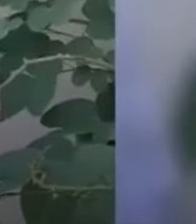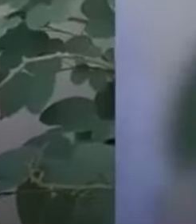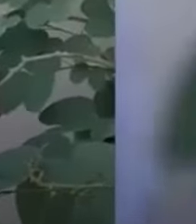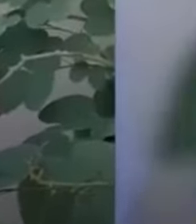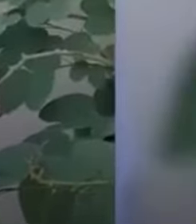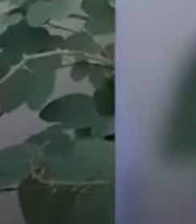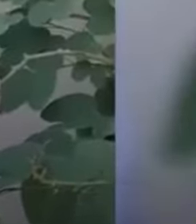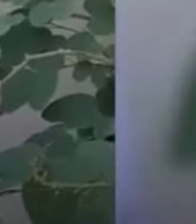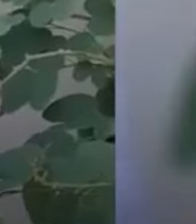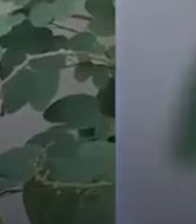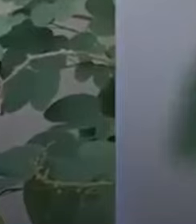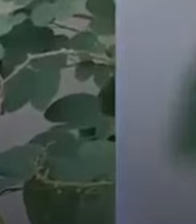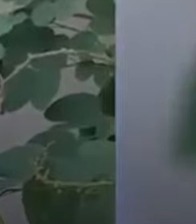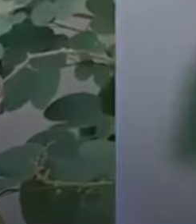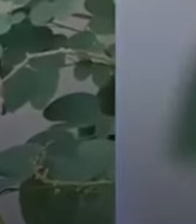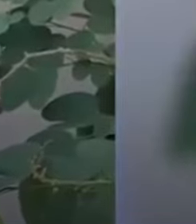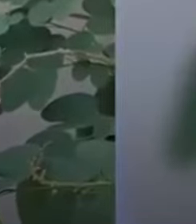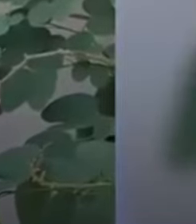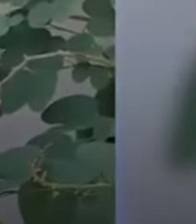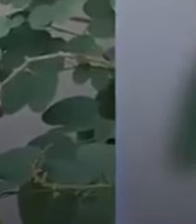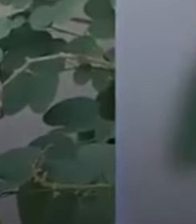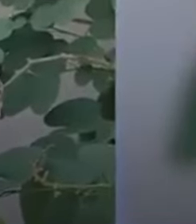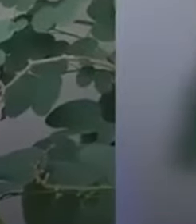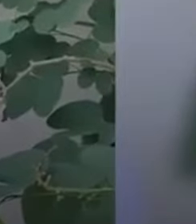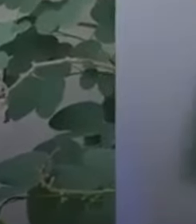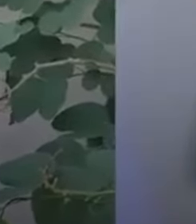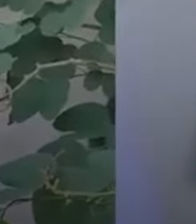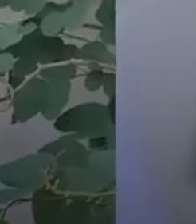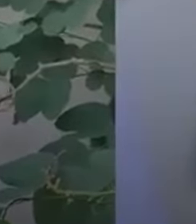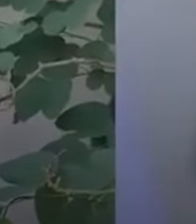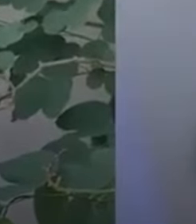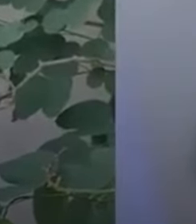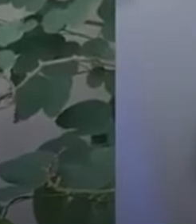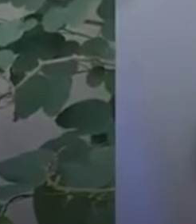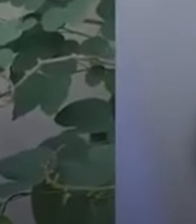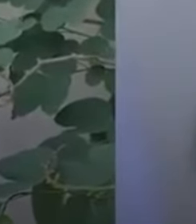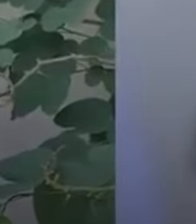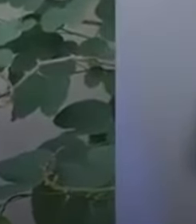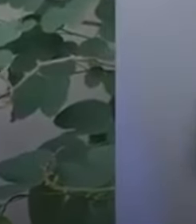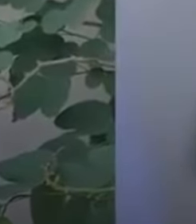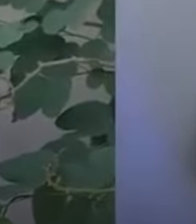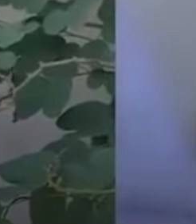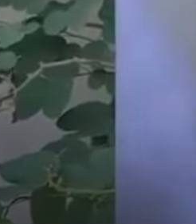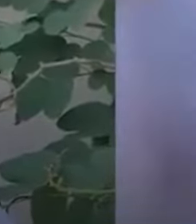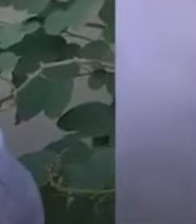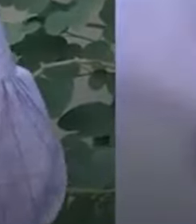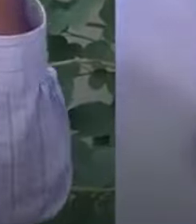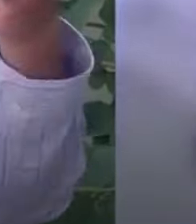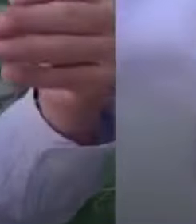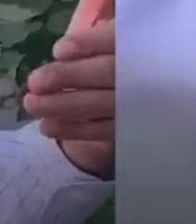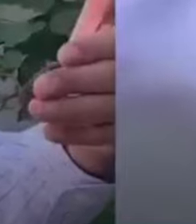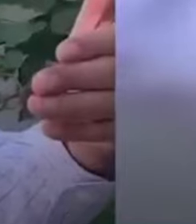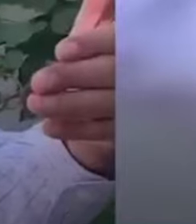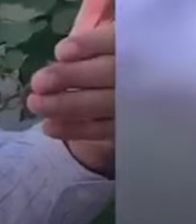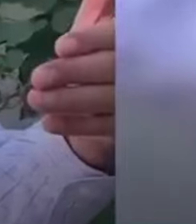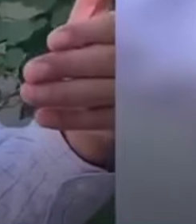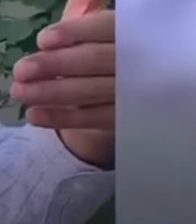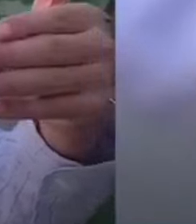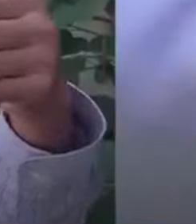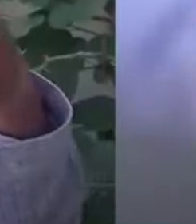En el Senado mexicano no hay iniciativa alguna para poder